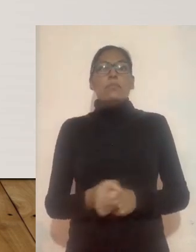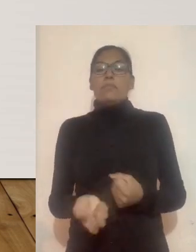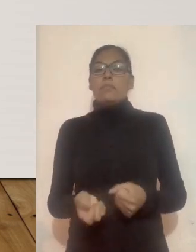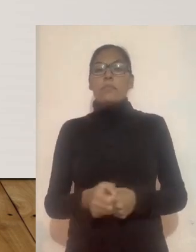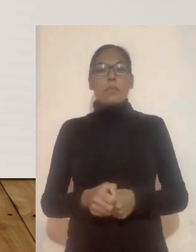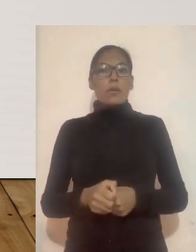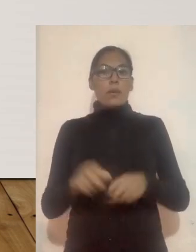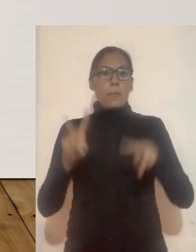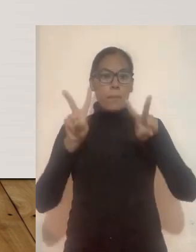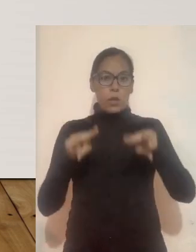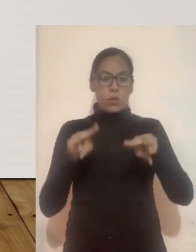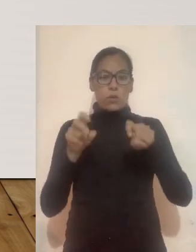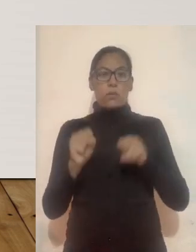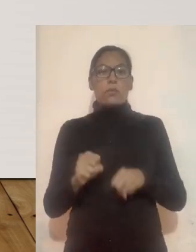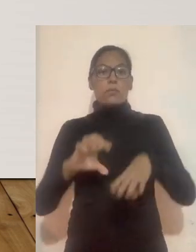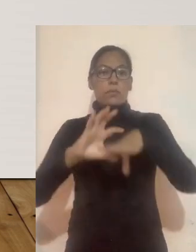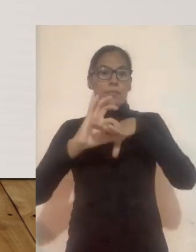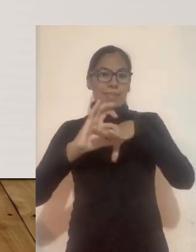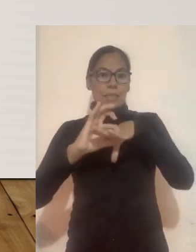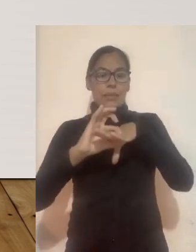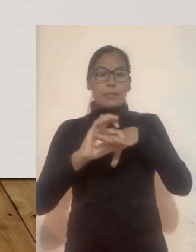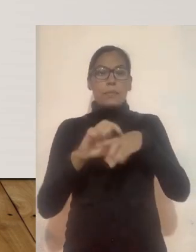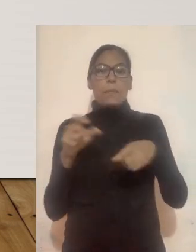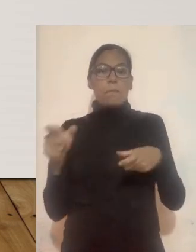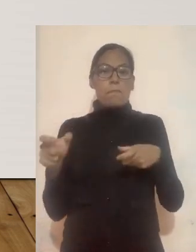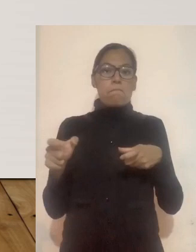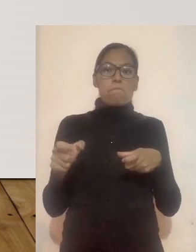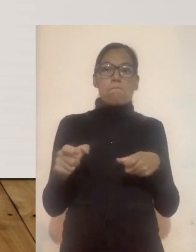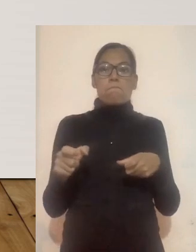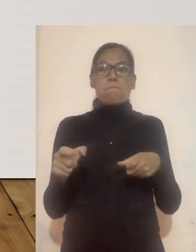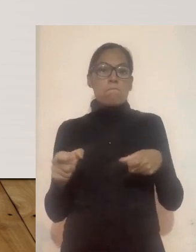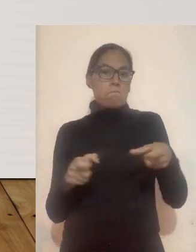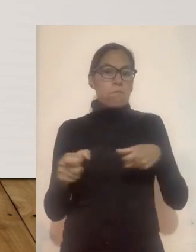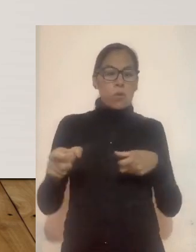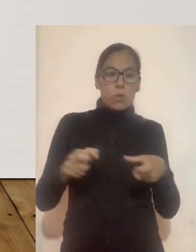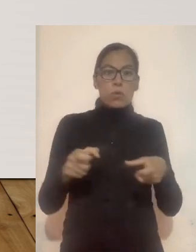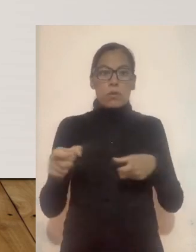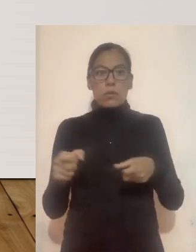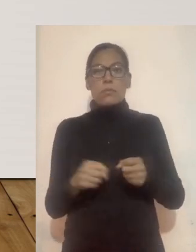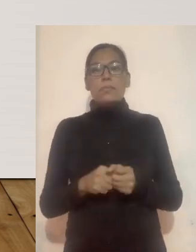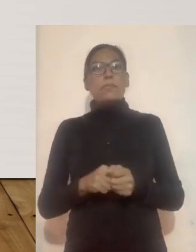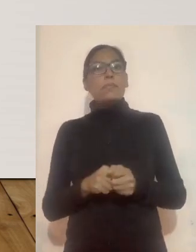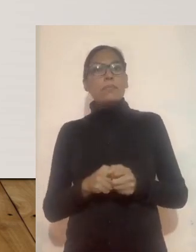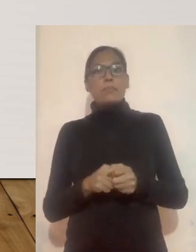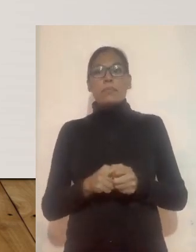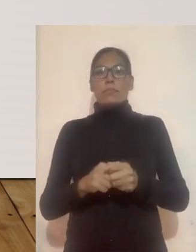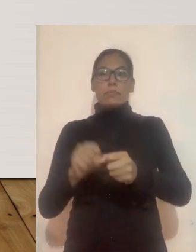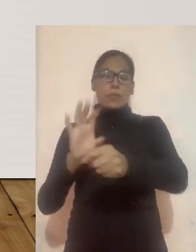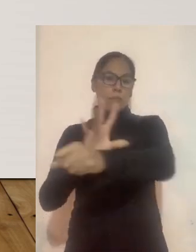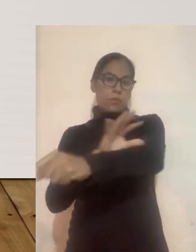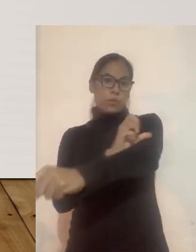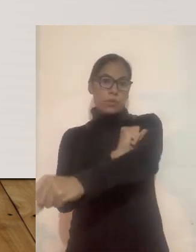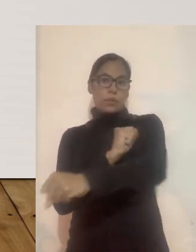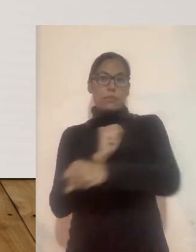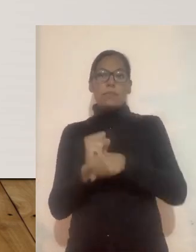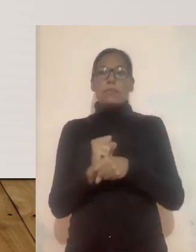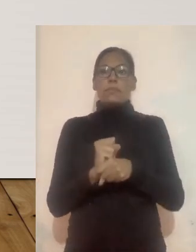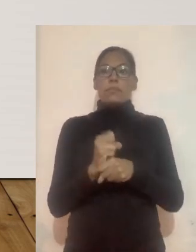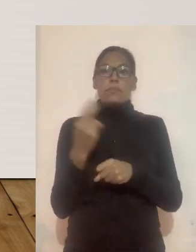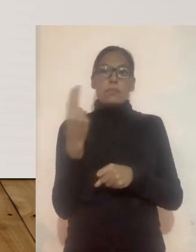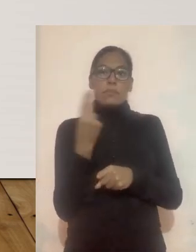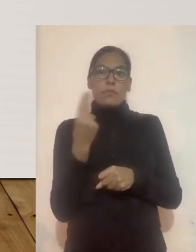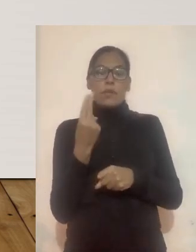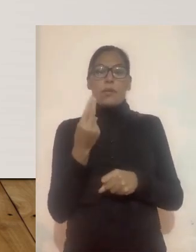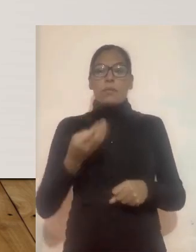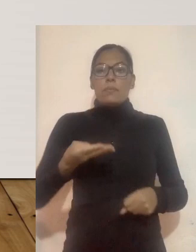de la adquisición de otras habilidades, como lo son la autoestima, entendida como el valor que